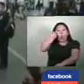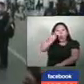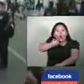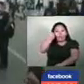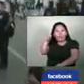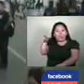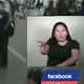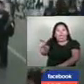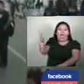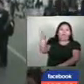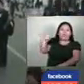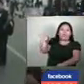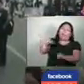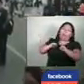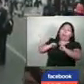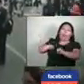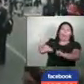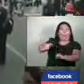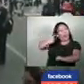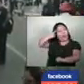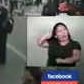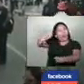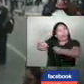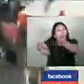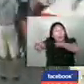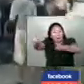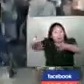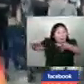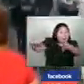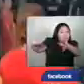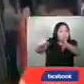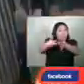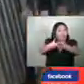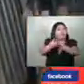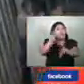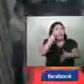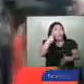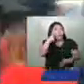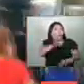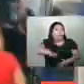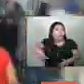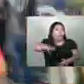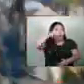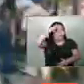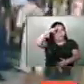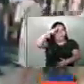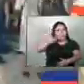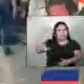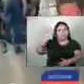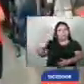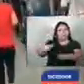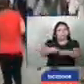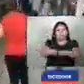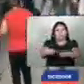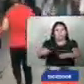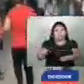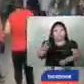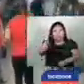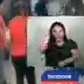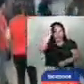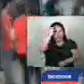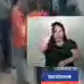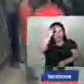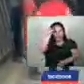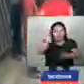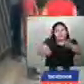salvadoreño que falleció en aquel aparatoso accidente de tránsito ocurrido en Chiapas, México, en diciembre pasado. Recordemos que un